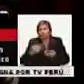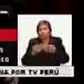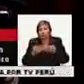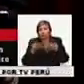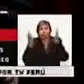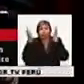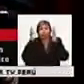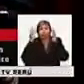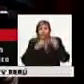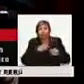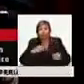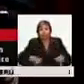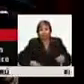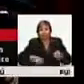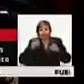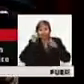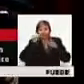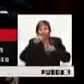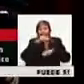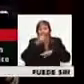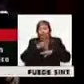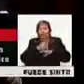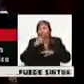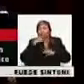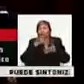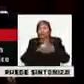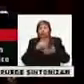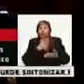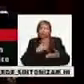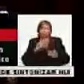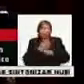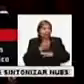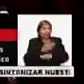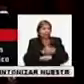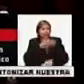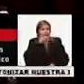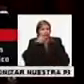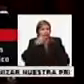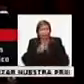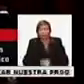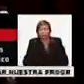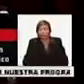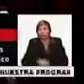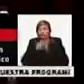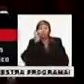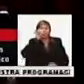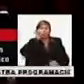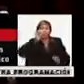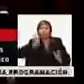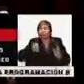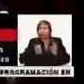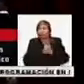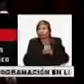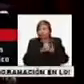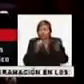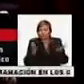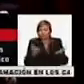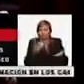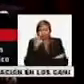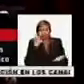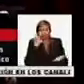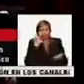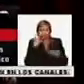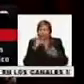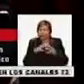entendernos entre peruanos para construir un Estado mejor. Y ese ejemplo lo dieron este hombre,